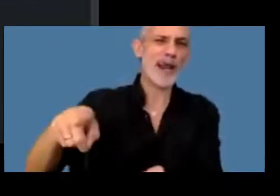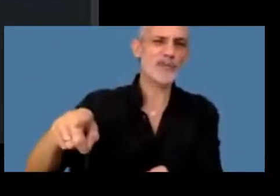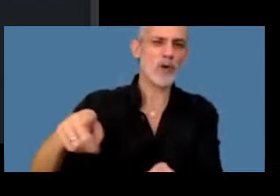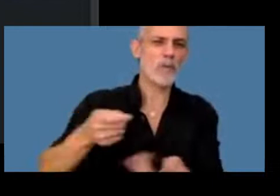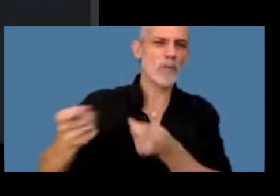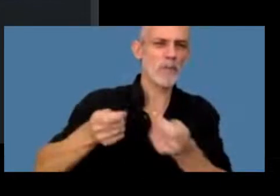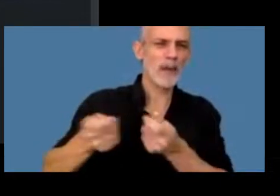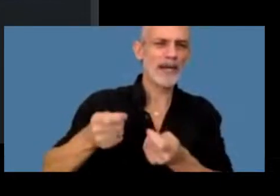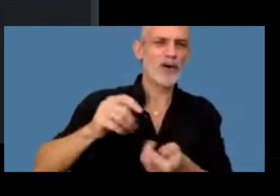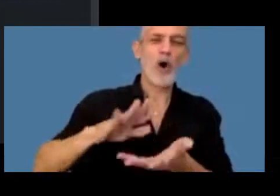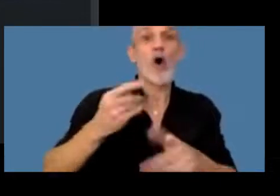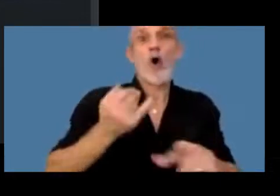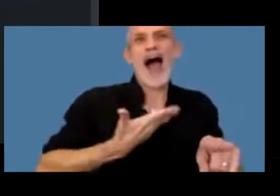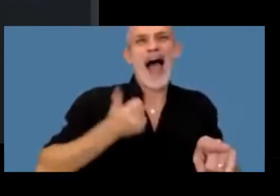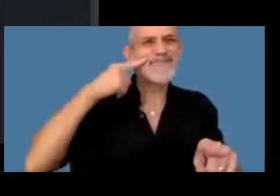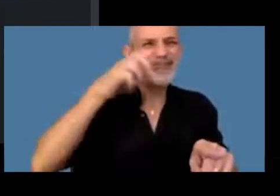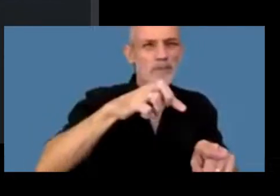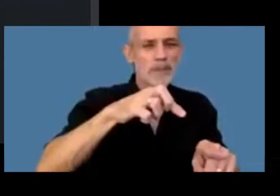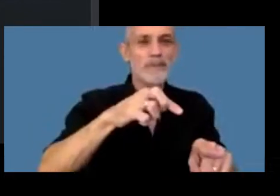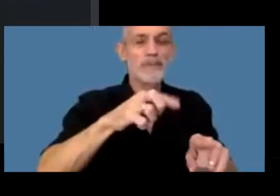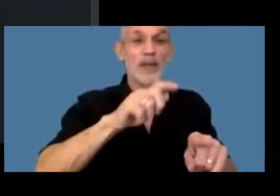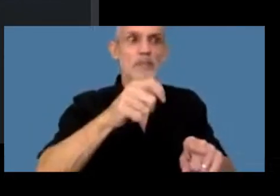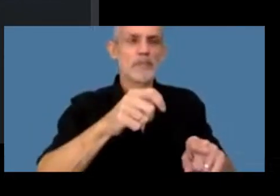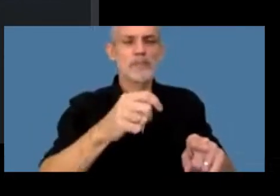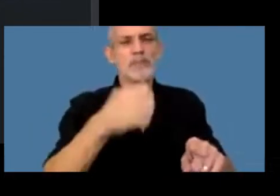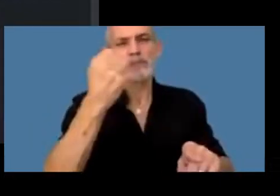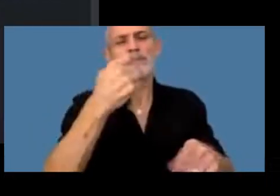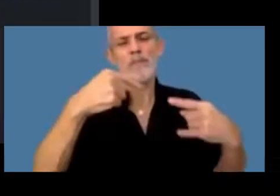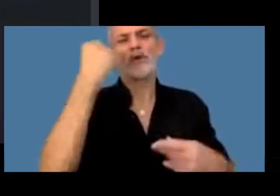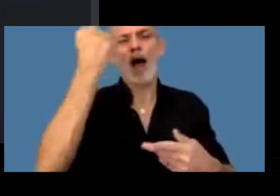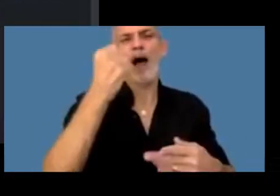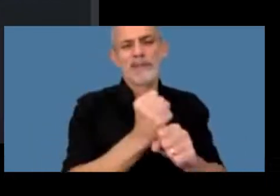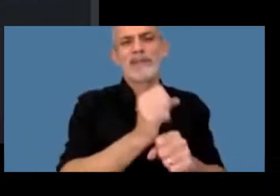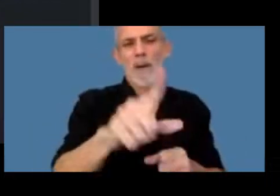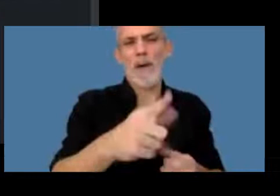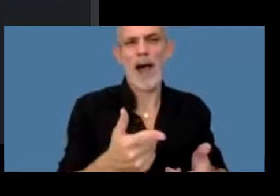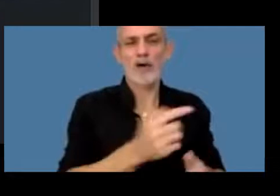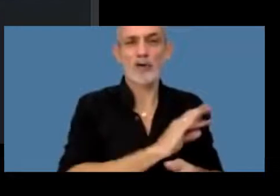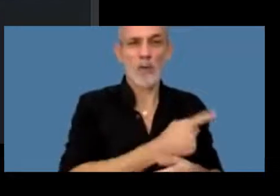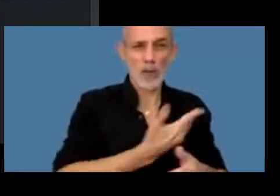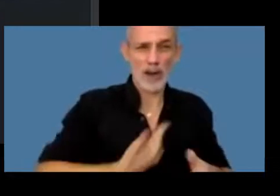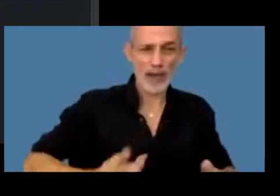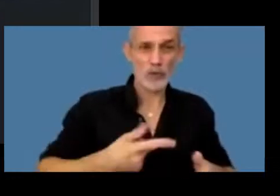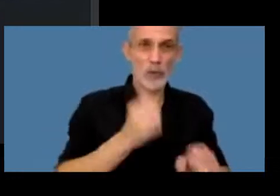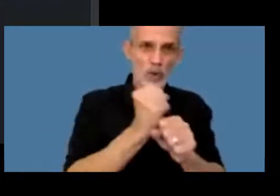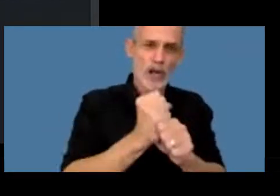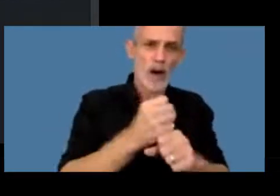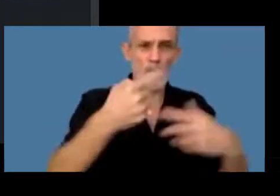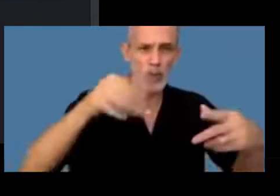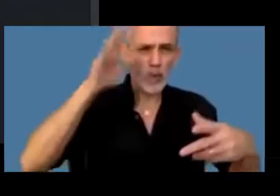a la AFIP, digamos, que tiene otras cosas más importantes que hacer, ¿no? Y muchas tareas, exceso de cosas,